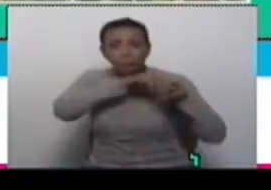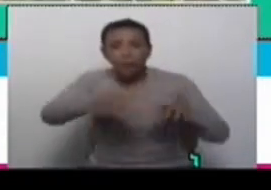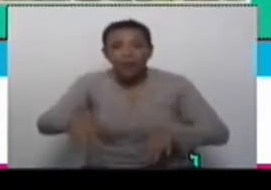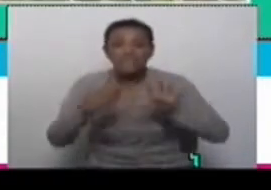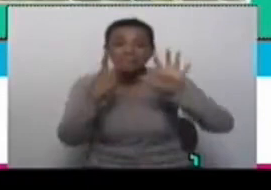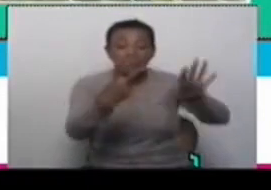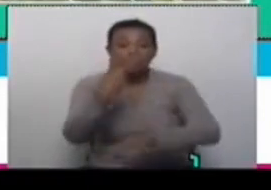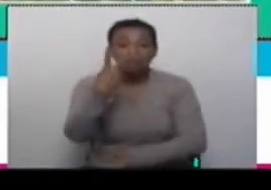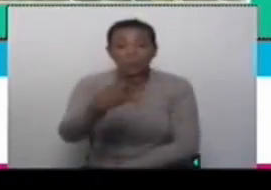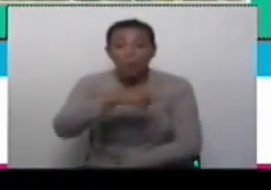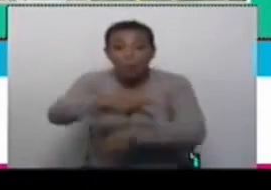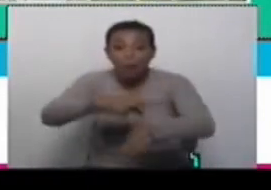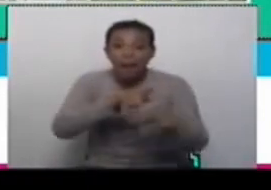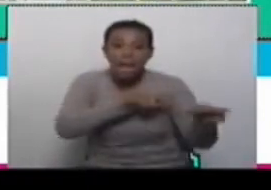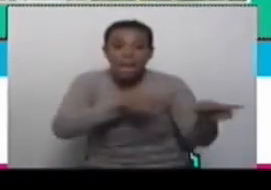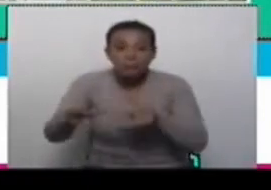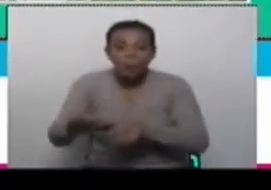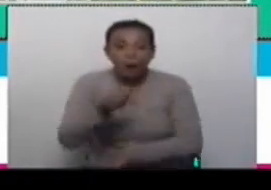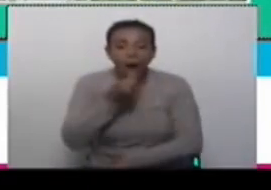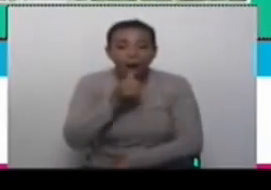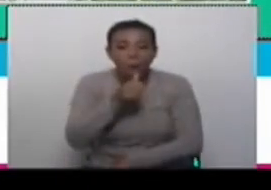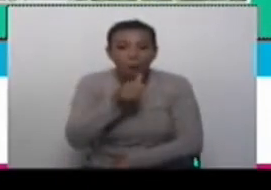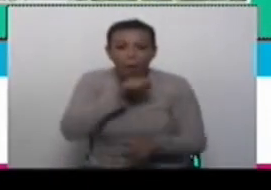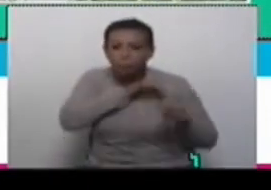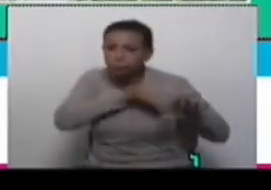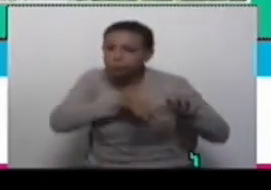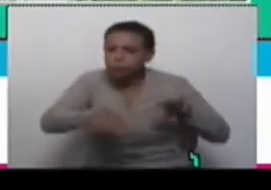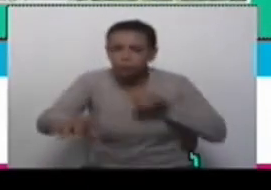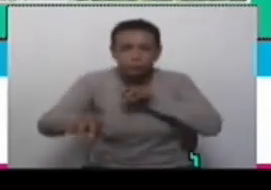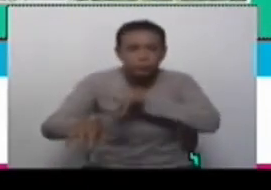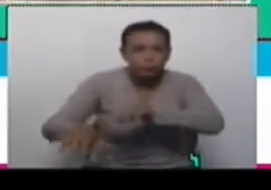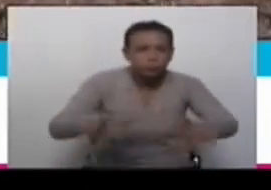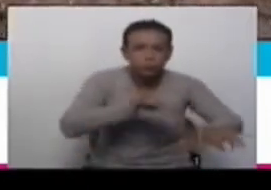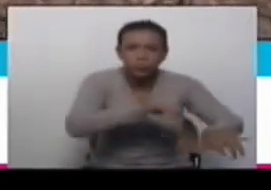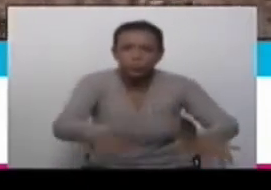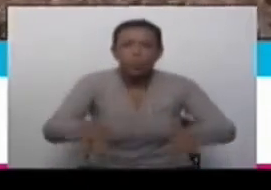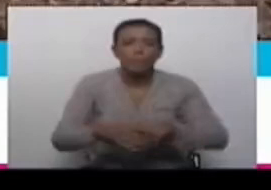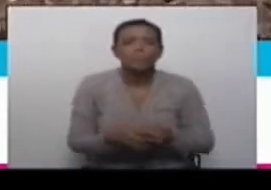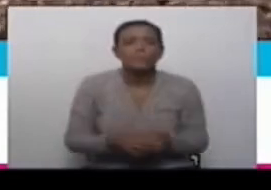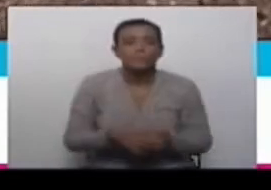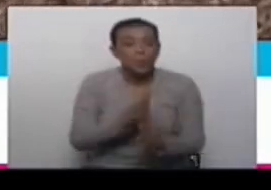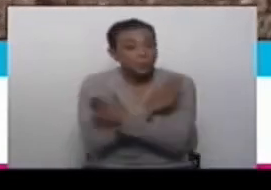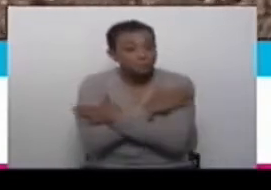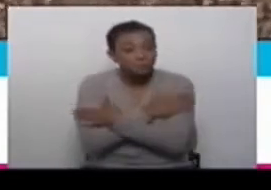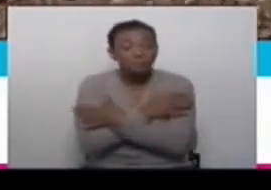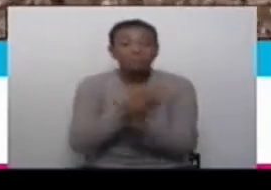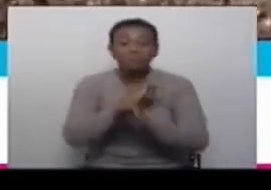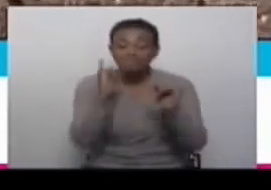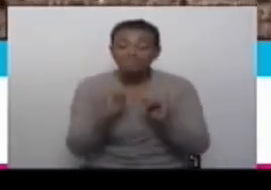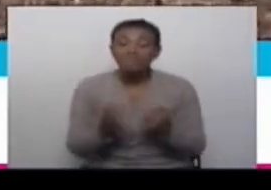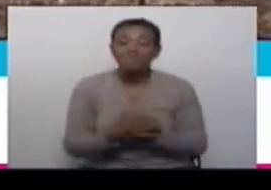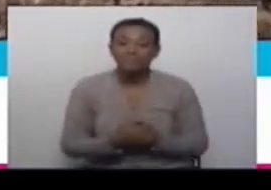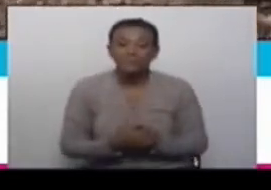Lurbina. 72 horas, ¿ah? ¡Excelente! Oye, qué felicidad. ¿Qué le